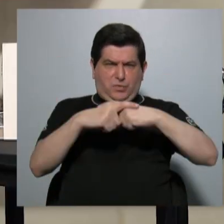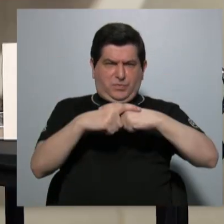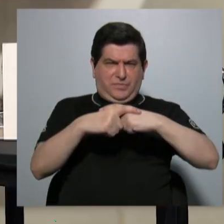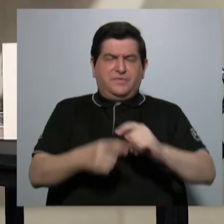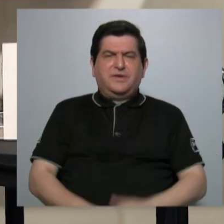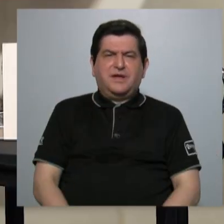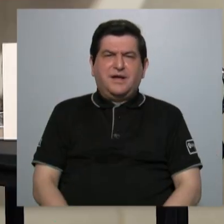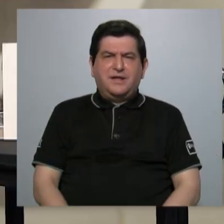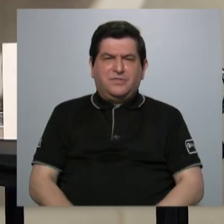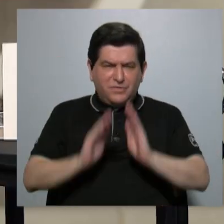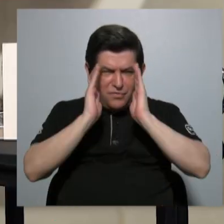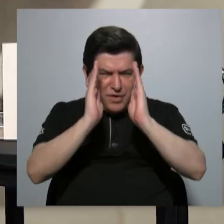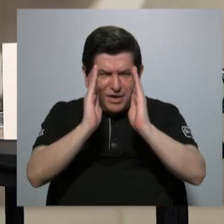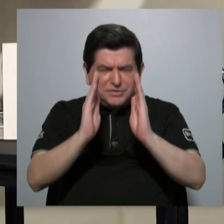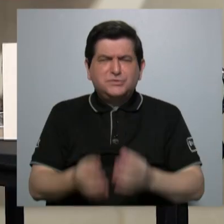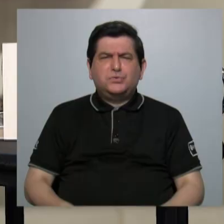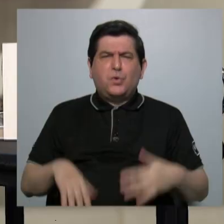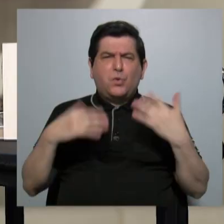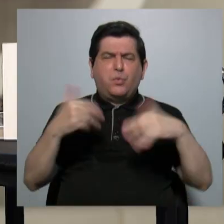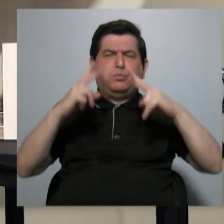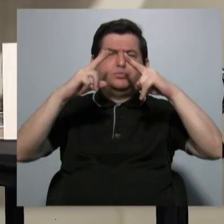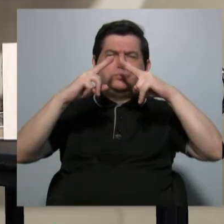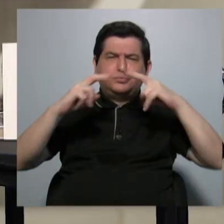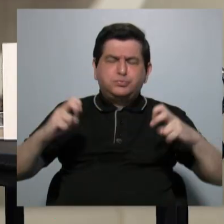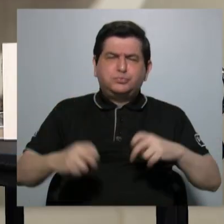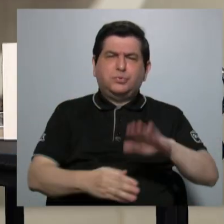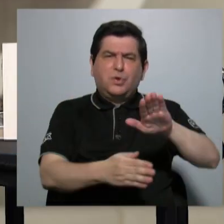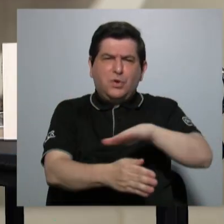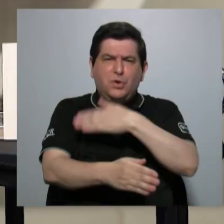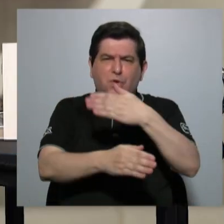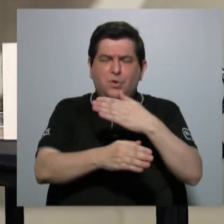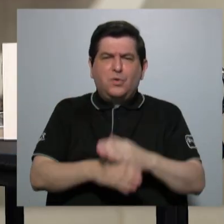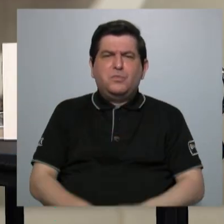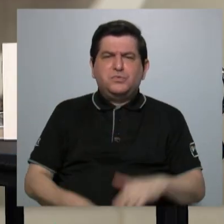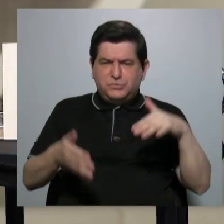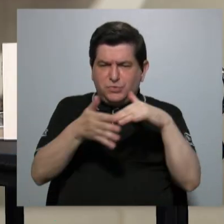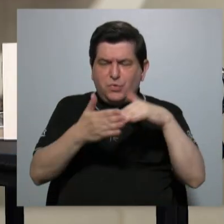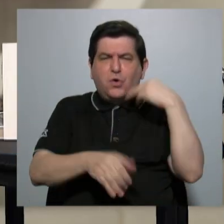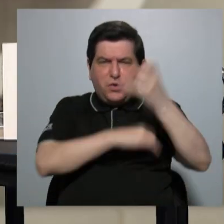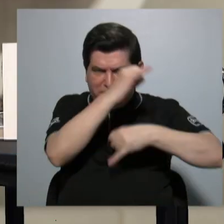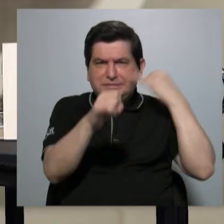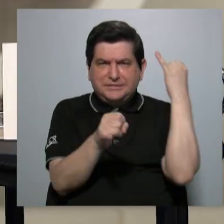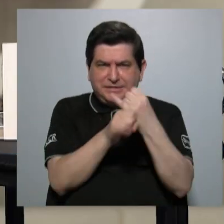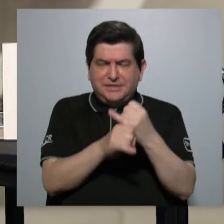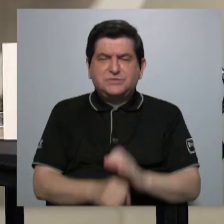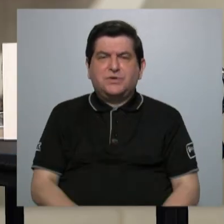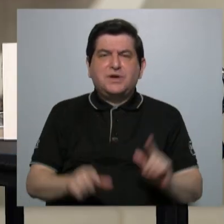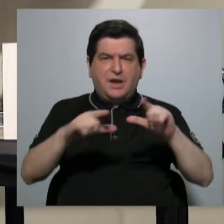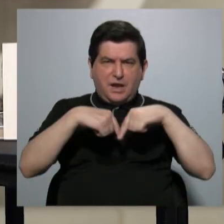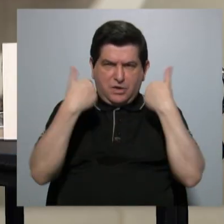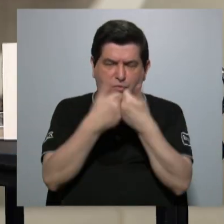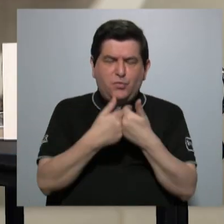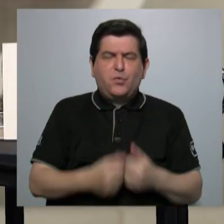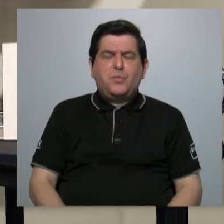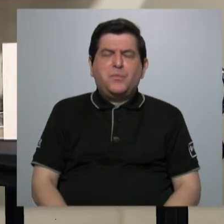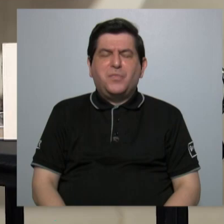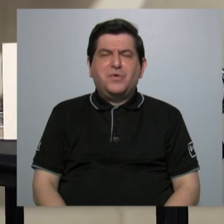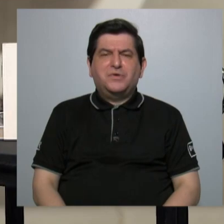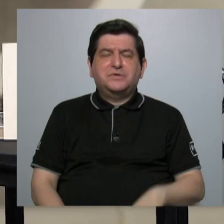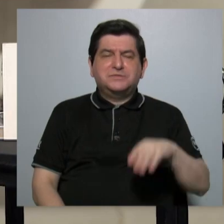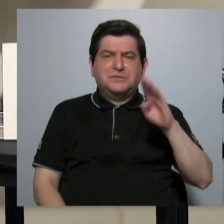al cual le han dedicado mucho análisis, la musicología internacional, por ejemplo, son los cuartetos para cuerdas de